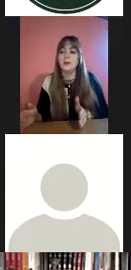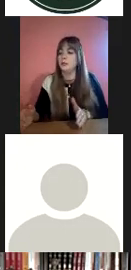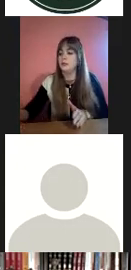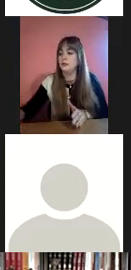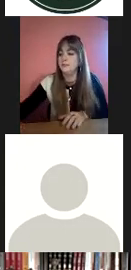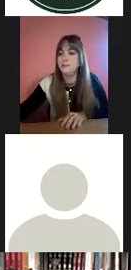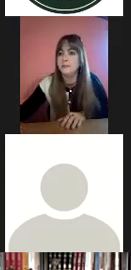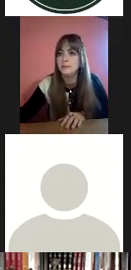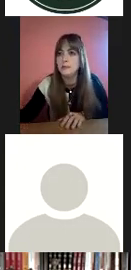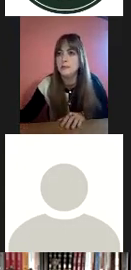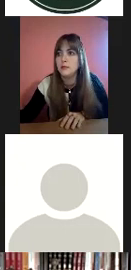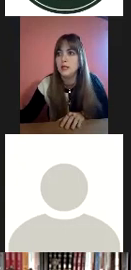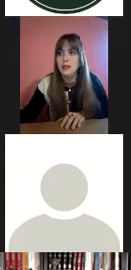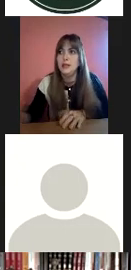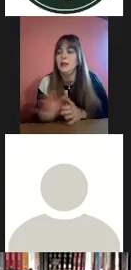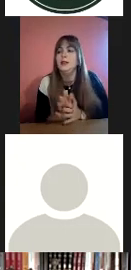como en machos.